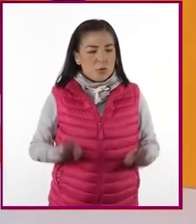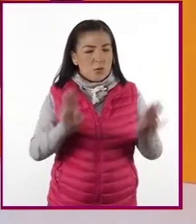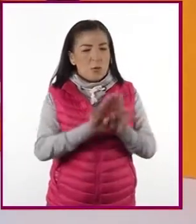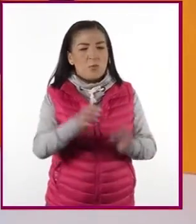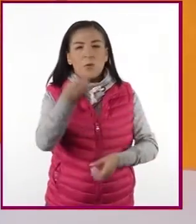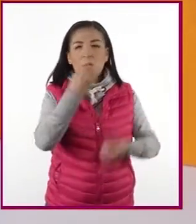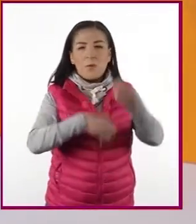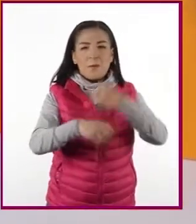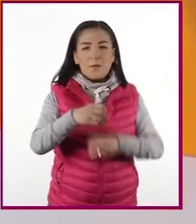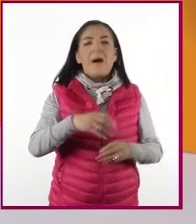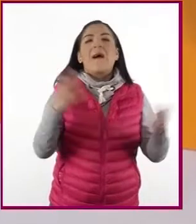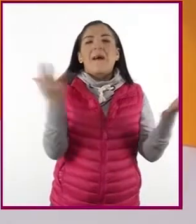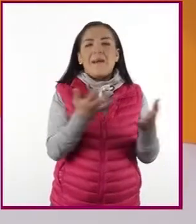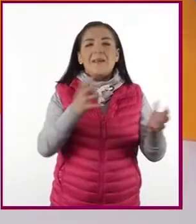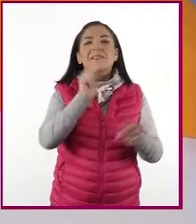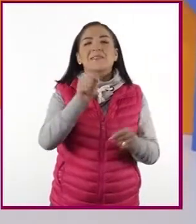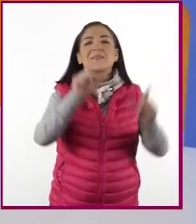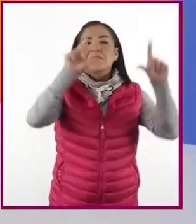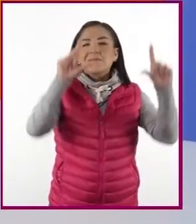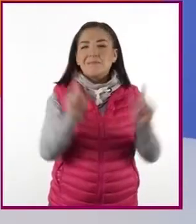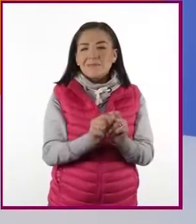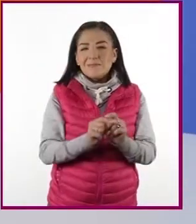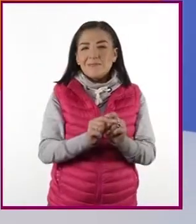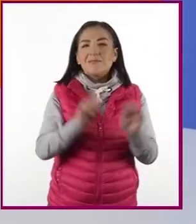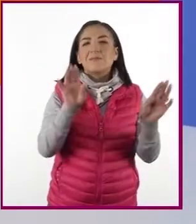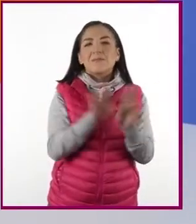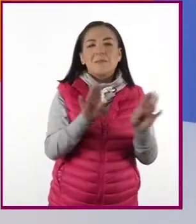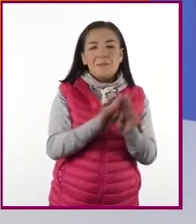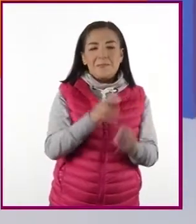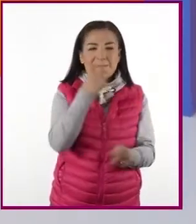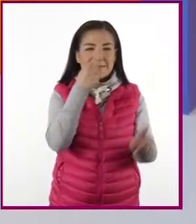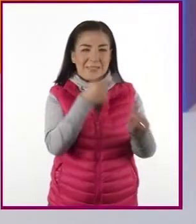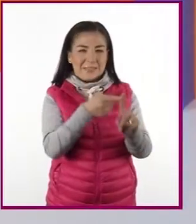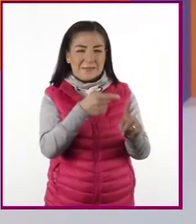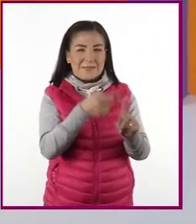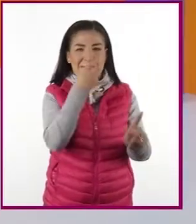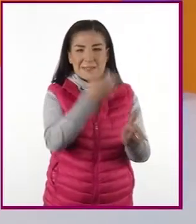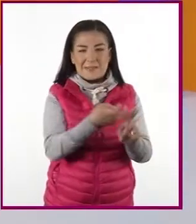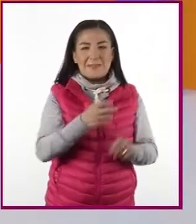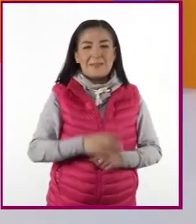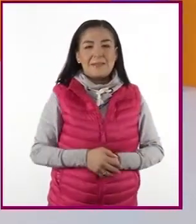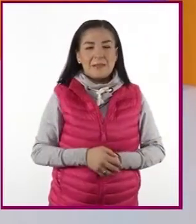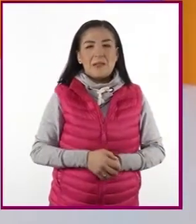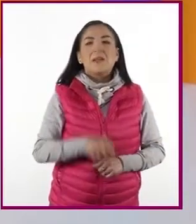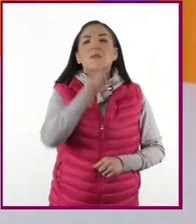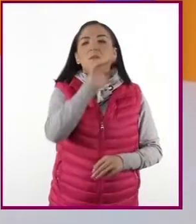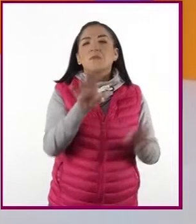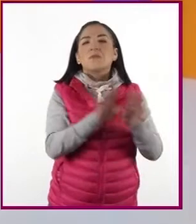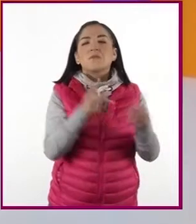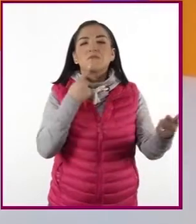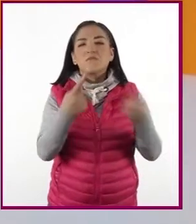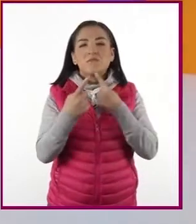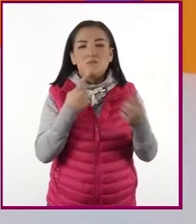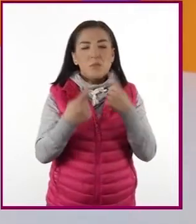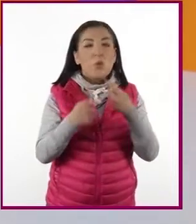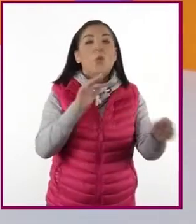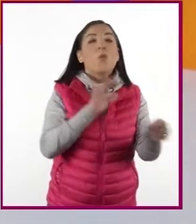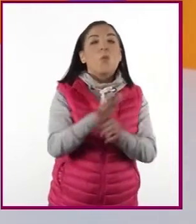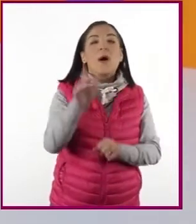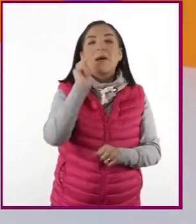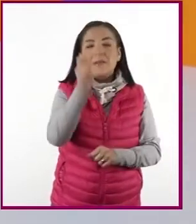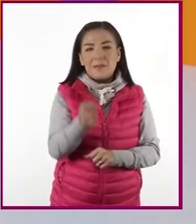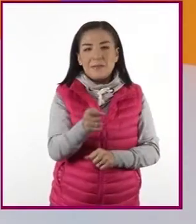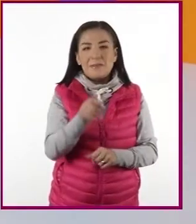breve reseña del propósito de ella, así como los criterios bajo los cuales seleccionó el